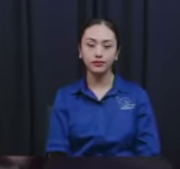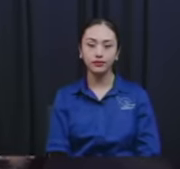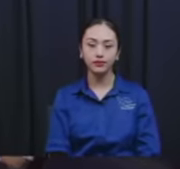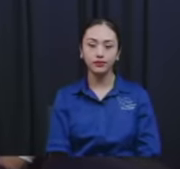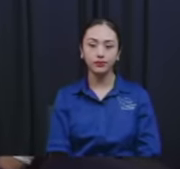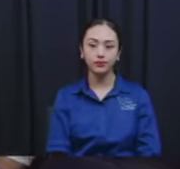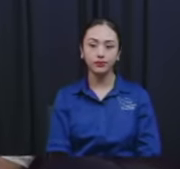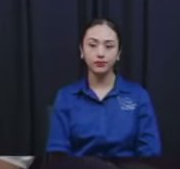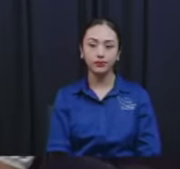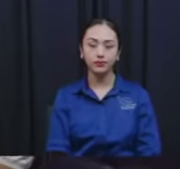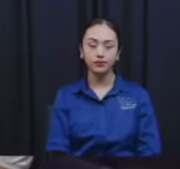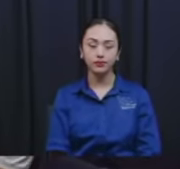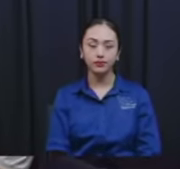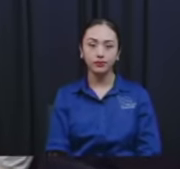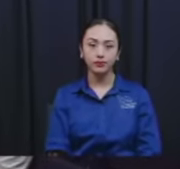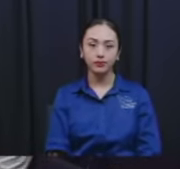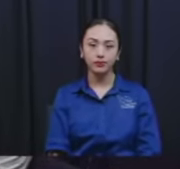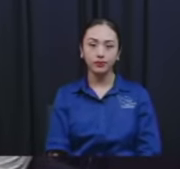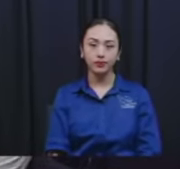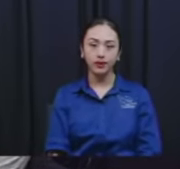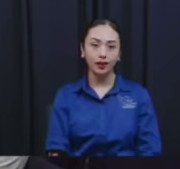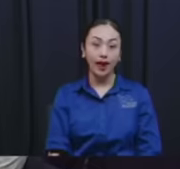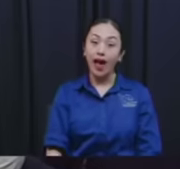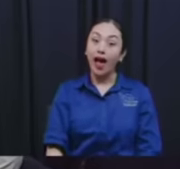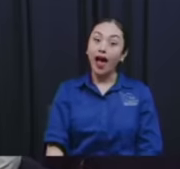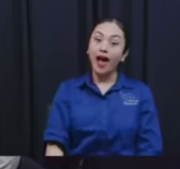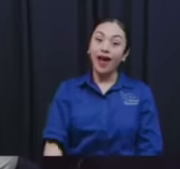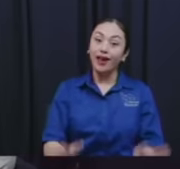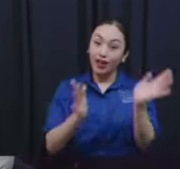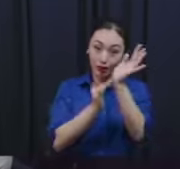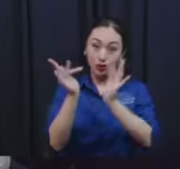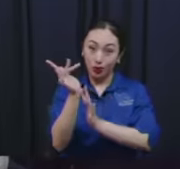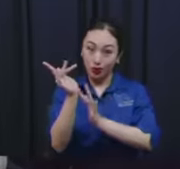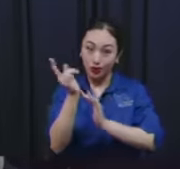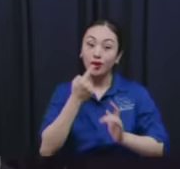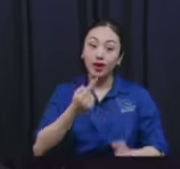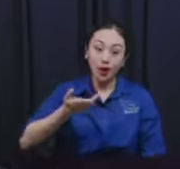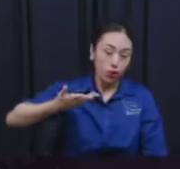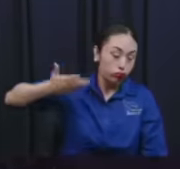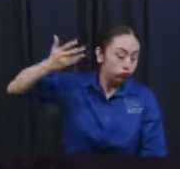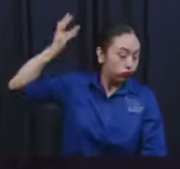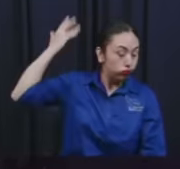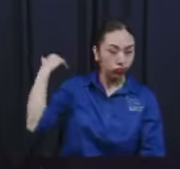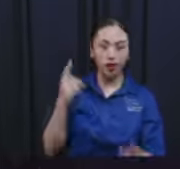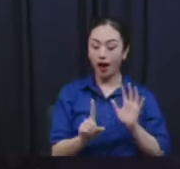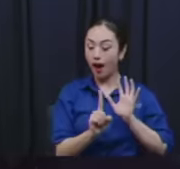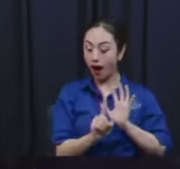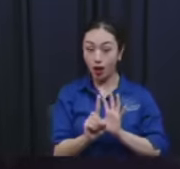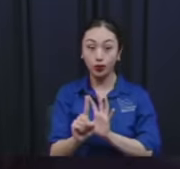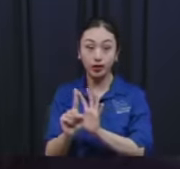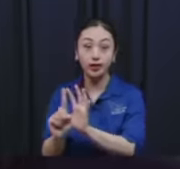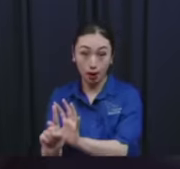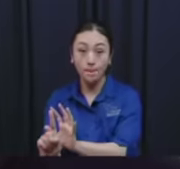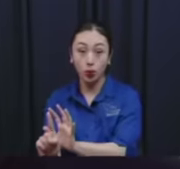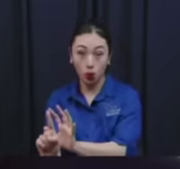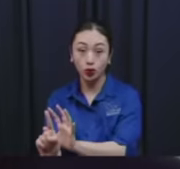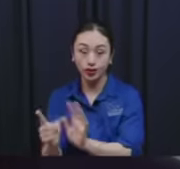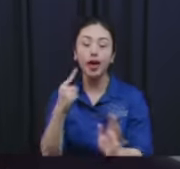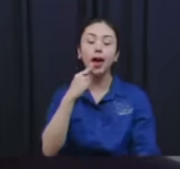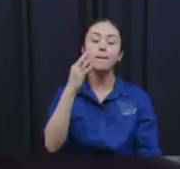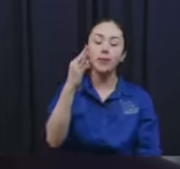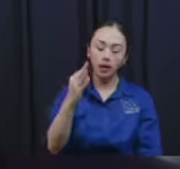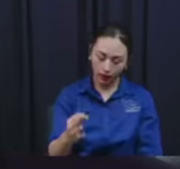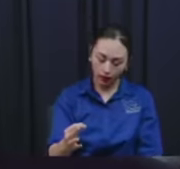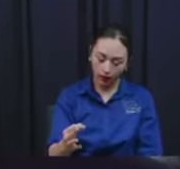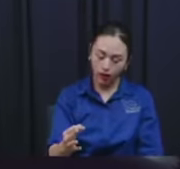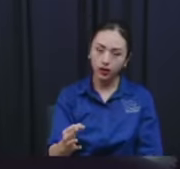señor eso que el señor lo dijo hace 2000 años y se lo dijo a sus discípulos en verdad en verdad os digo que muchos de los que